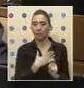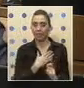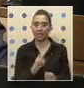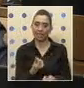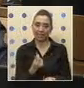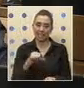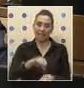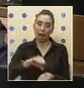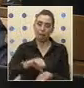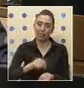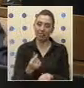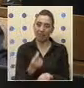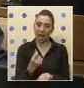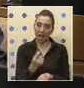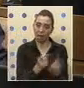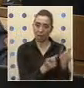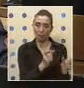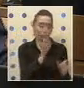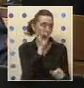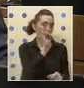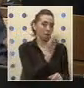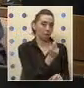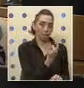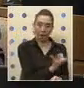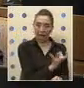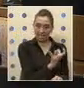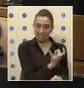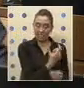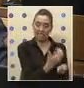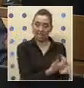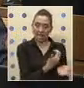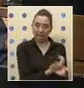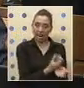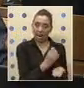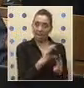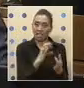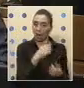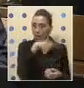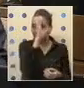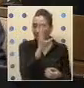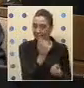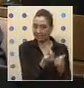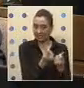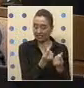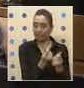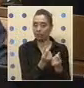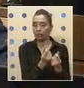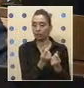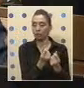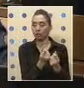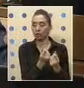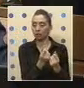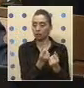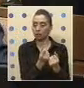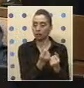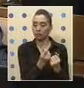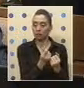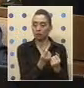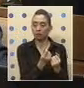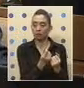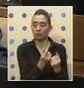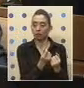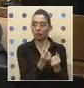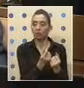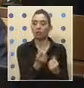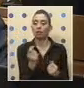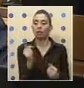capital, que los que tienen más, que los que ganan más, que los que crecen a partir de la estabilidad